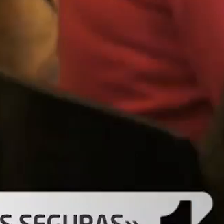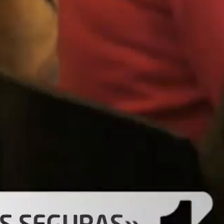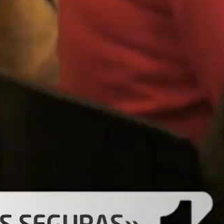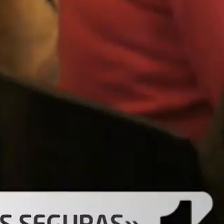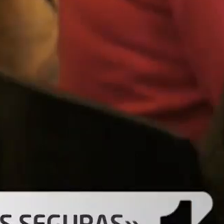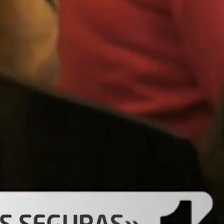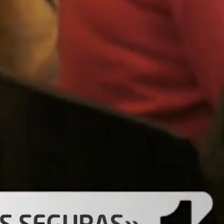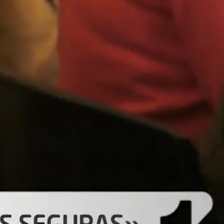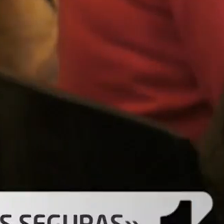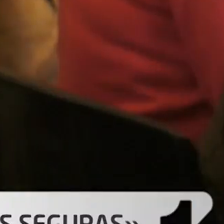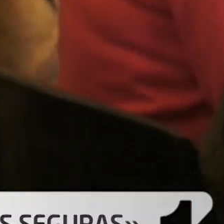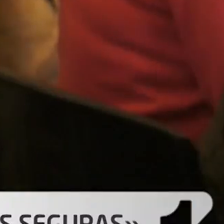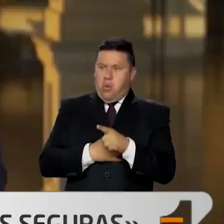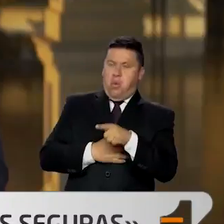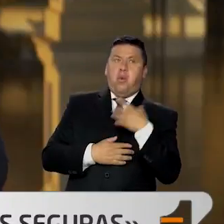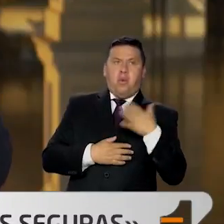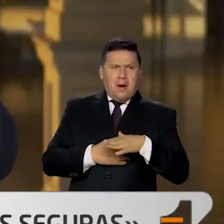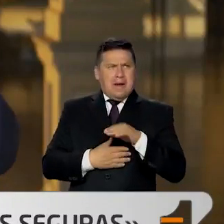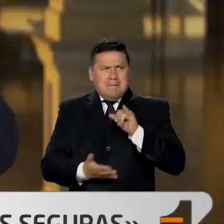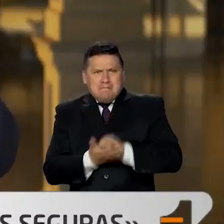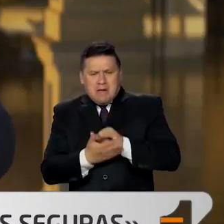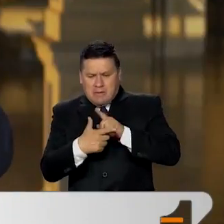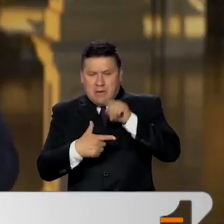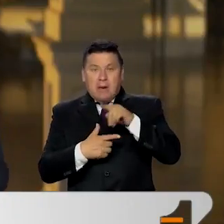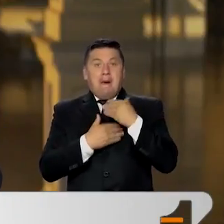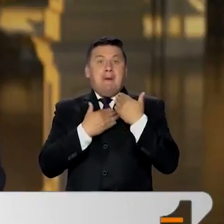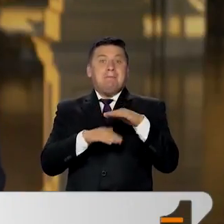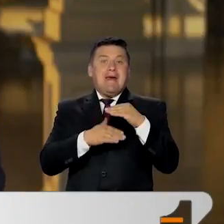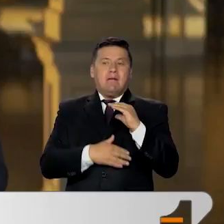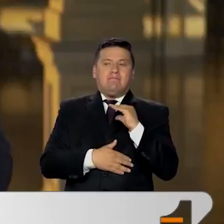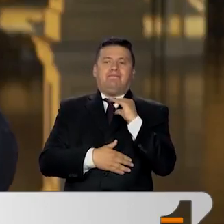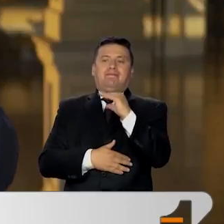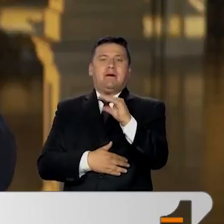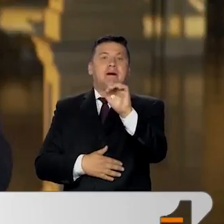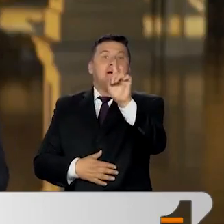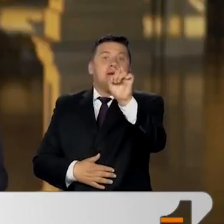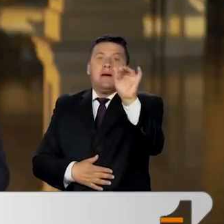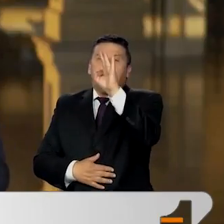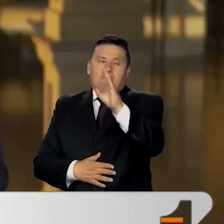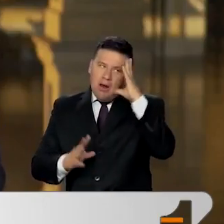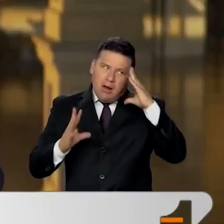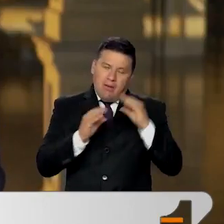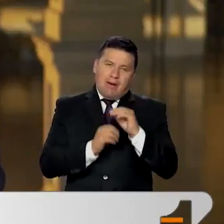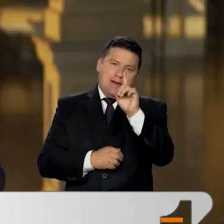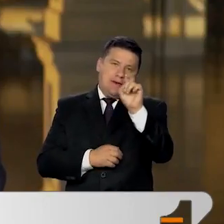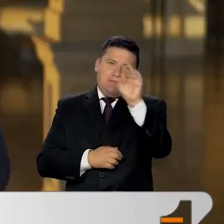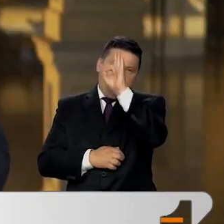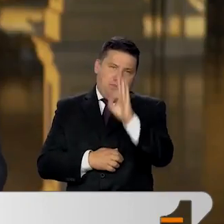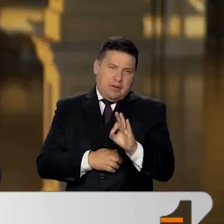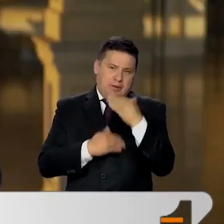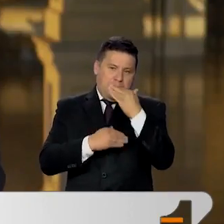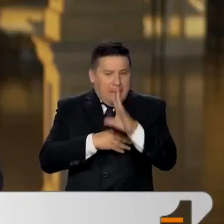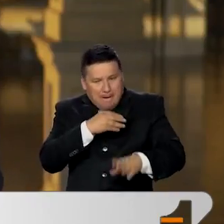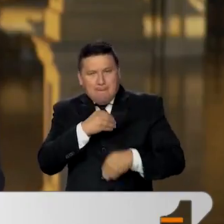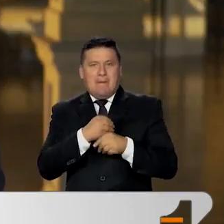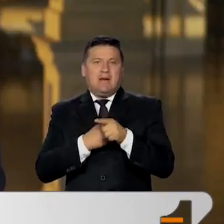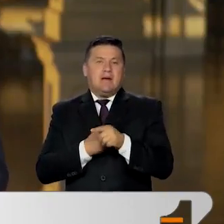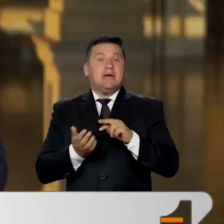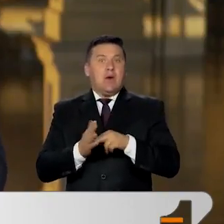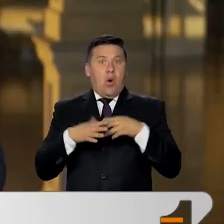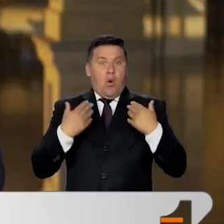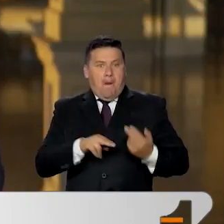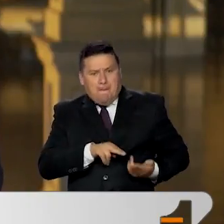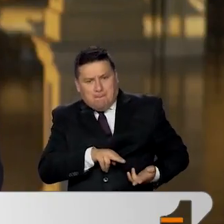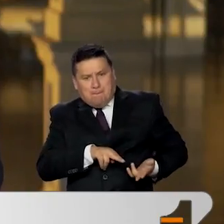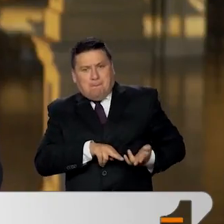cierre de las brechas sociales. Mantuvimos el aumento del salario mínimo en el 6%. Esto representa